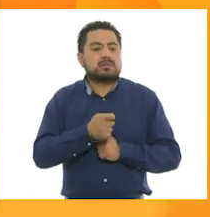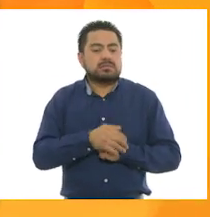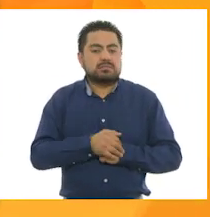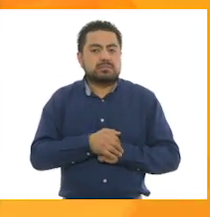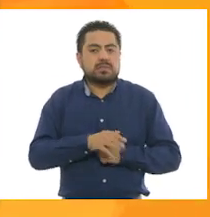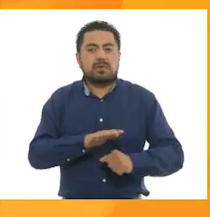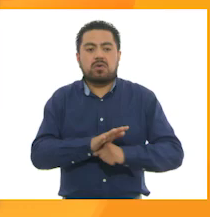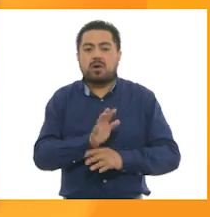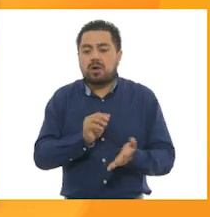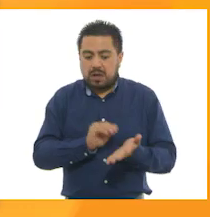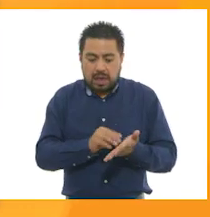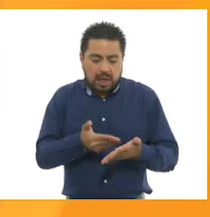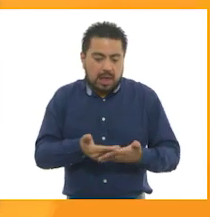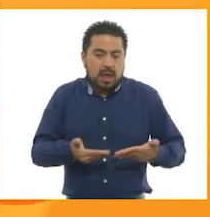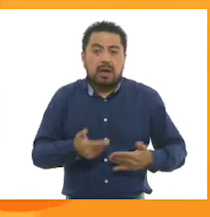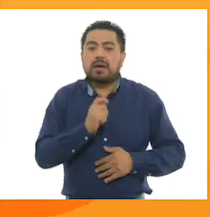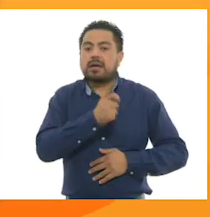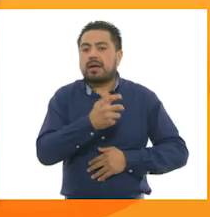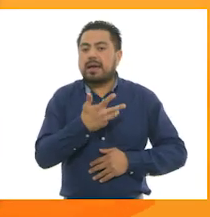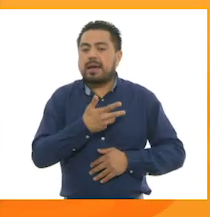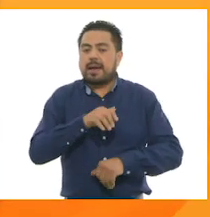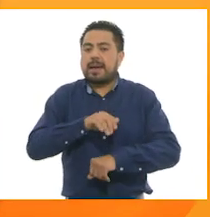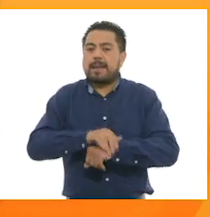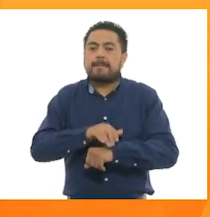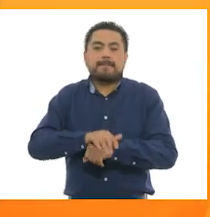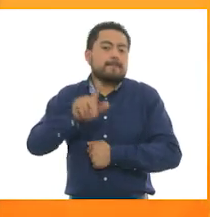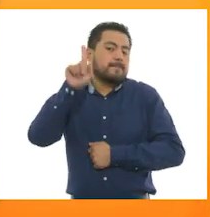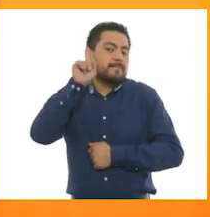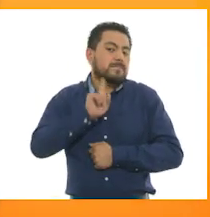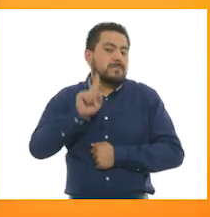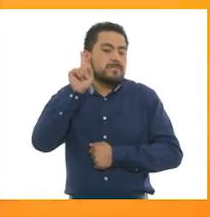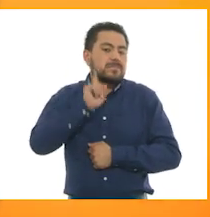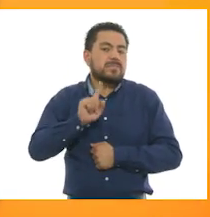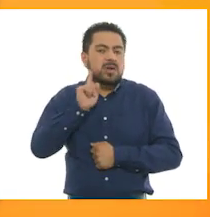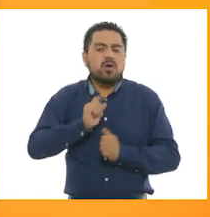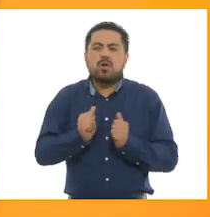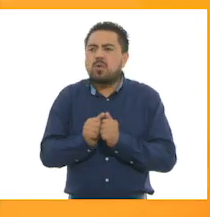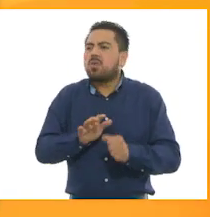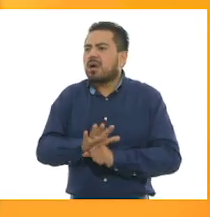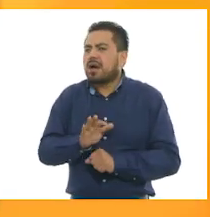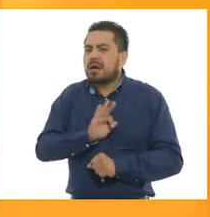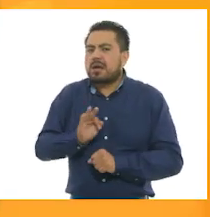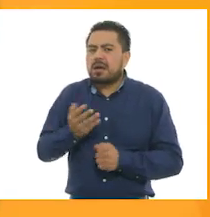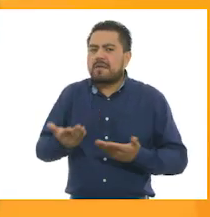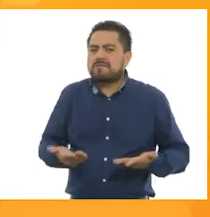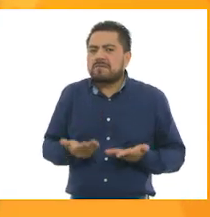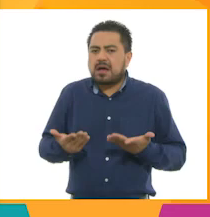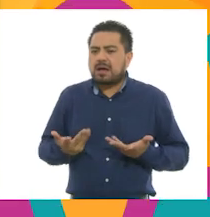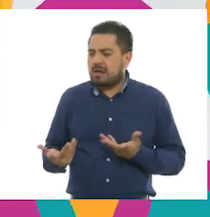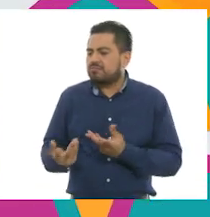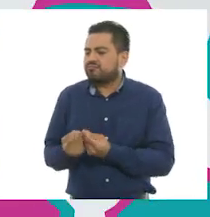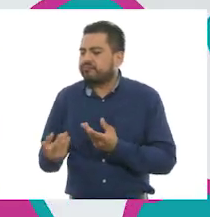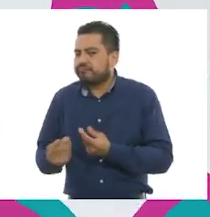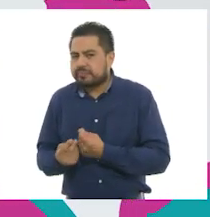era que ahora tenía una amiga con quien bailar.